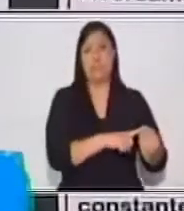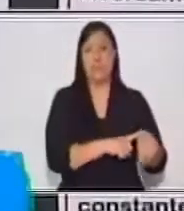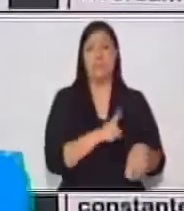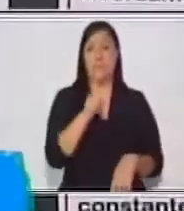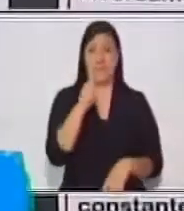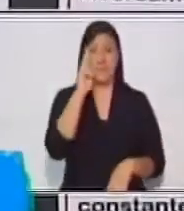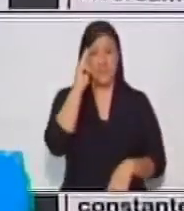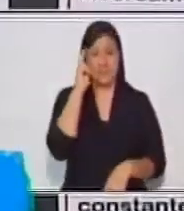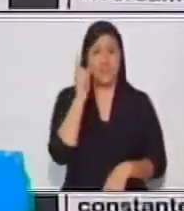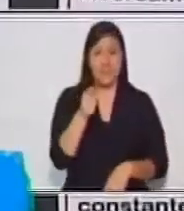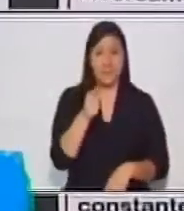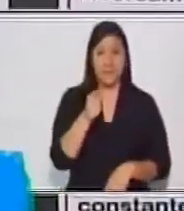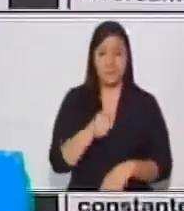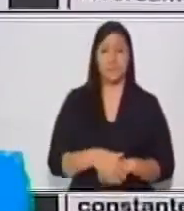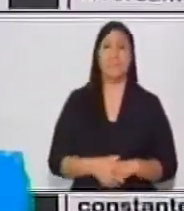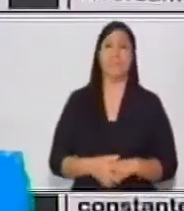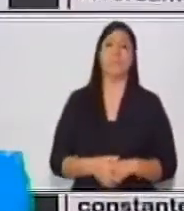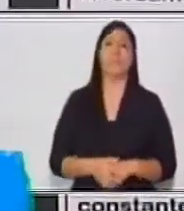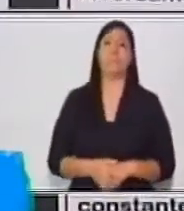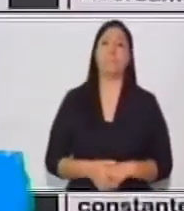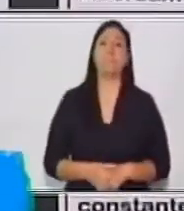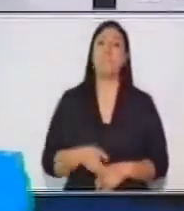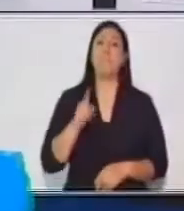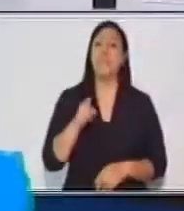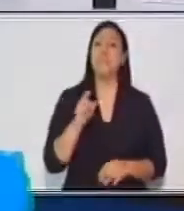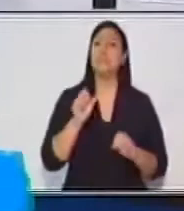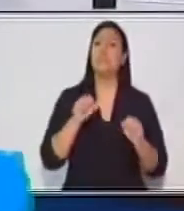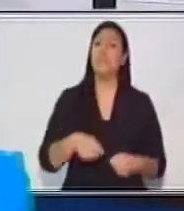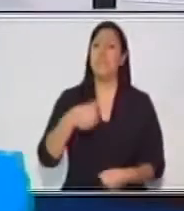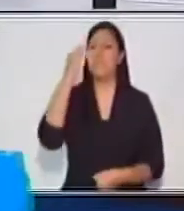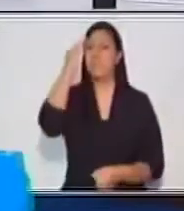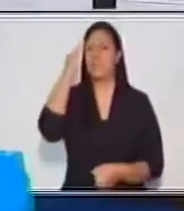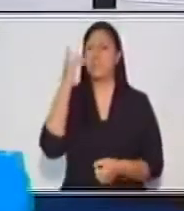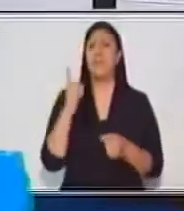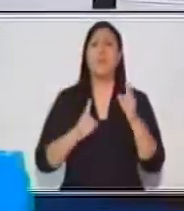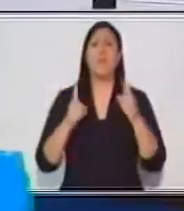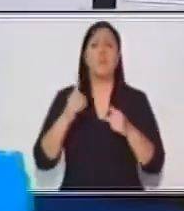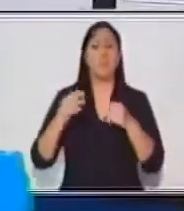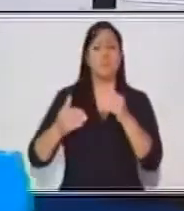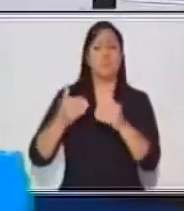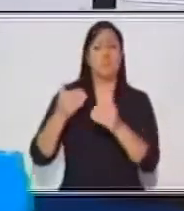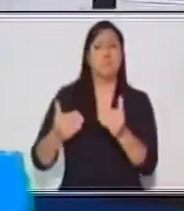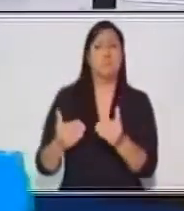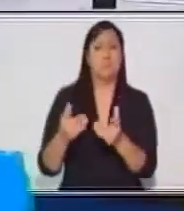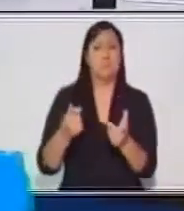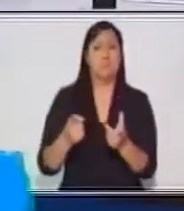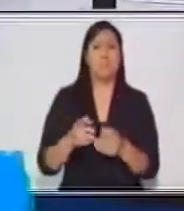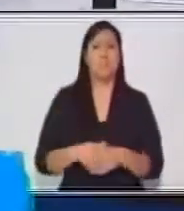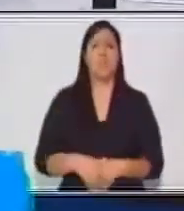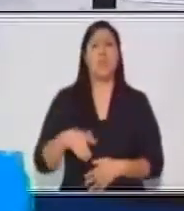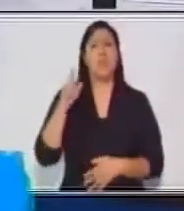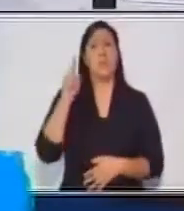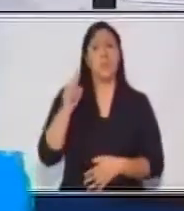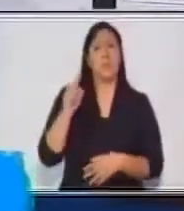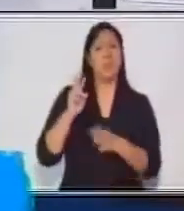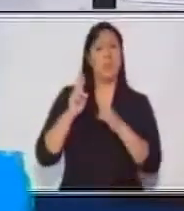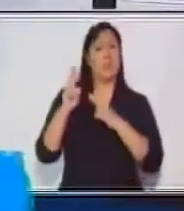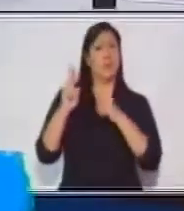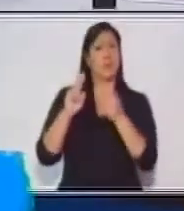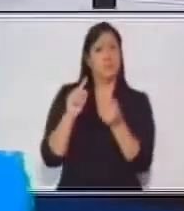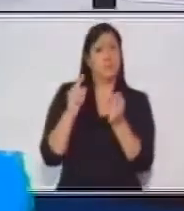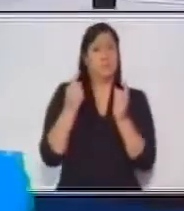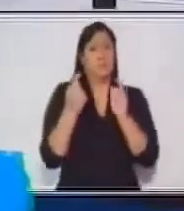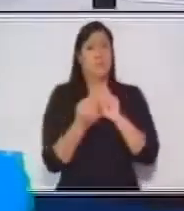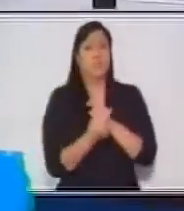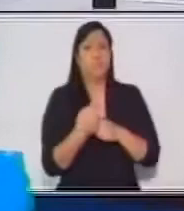Que para encontrar la constante de proporcionalidad en una relación inversa, lo que